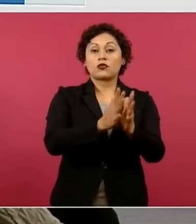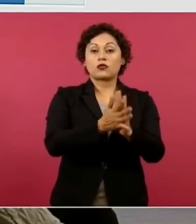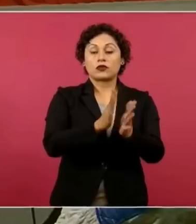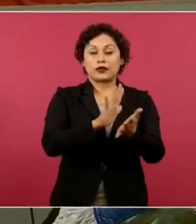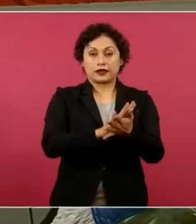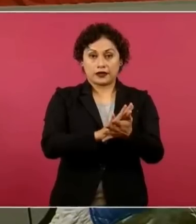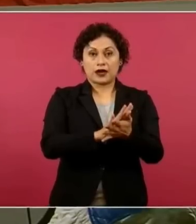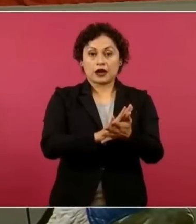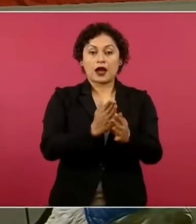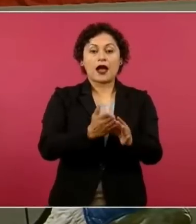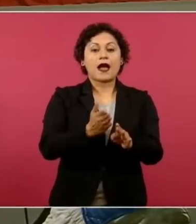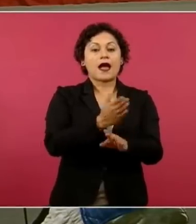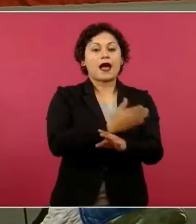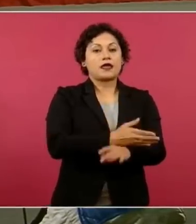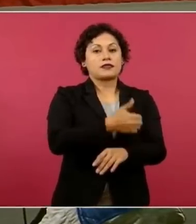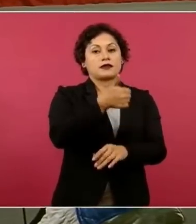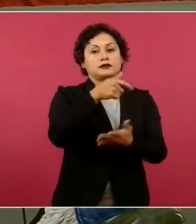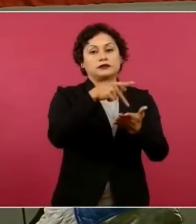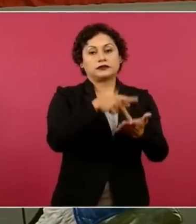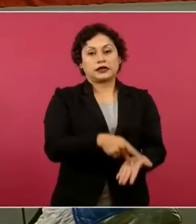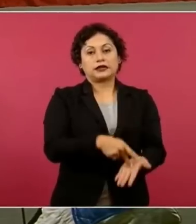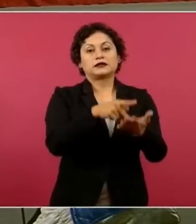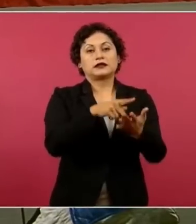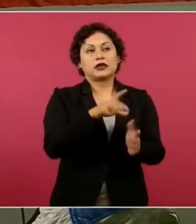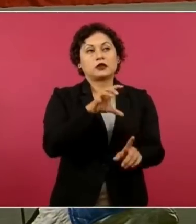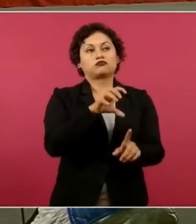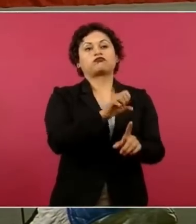6 kilos y medio